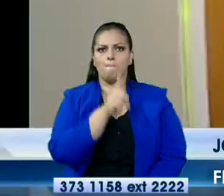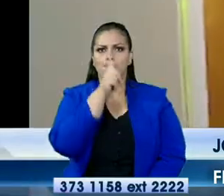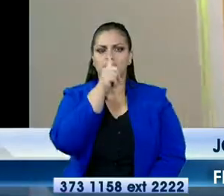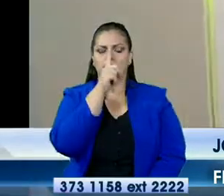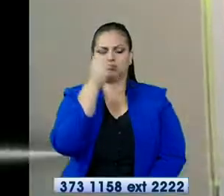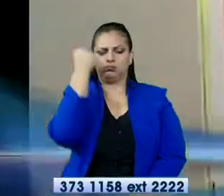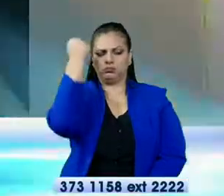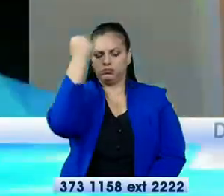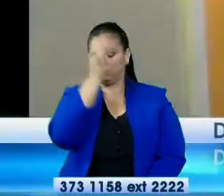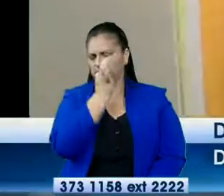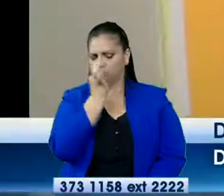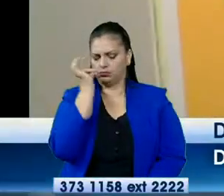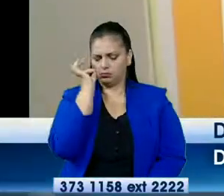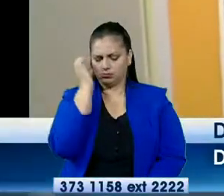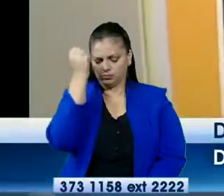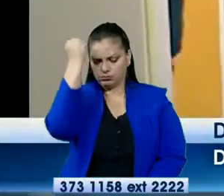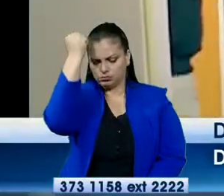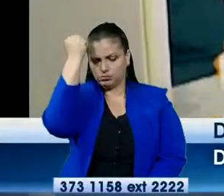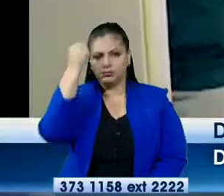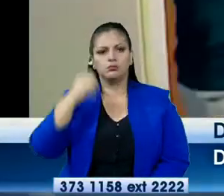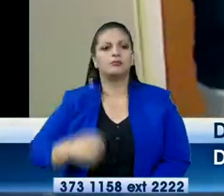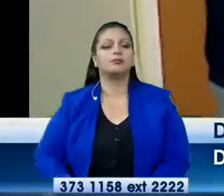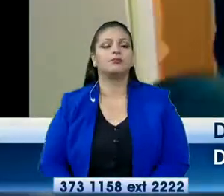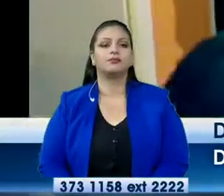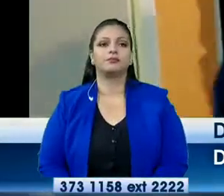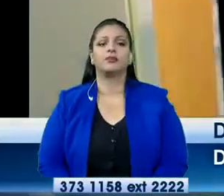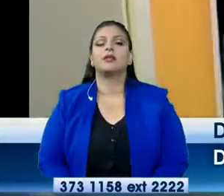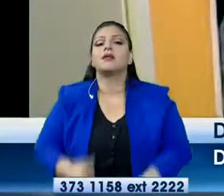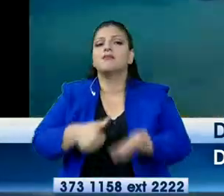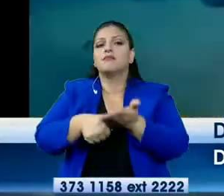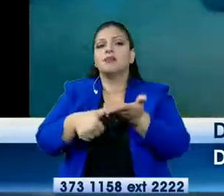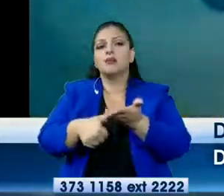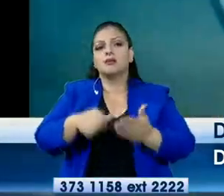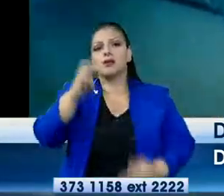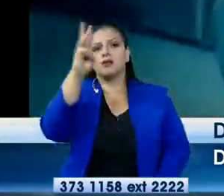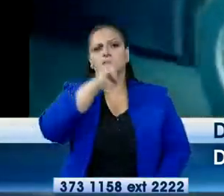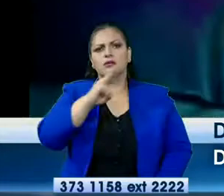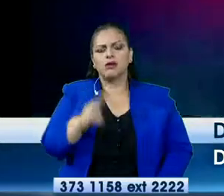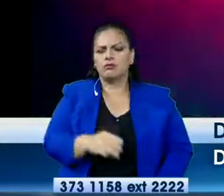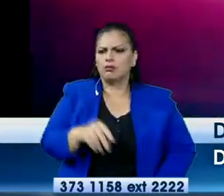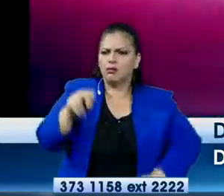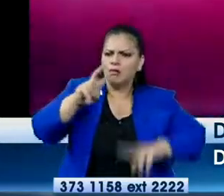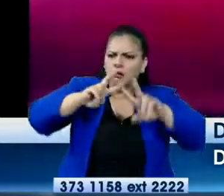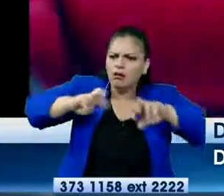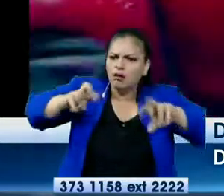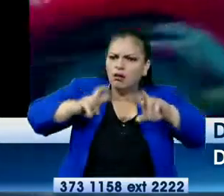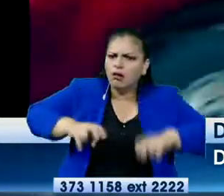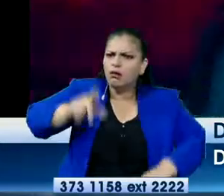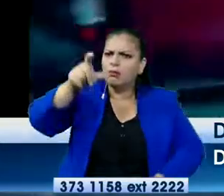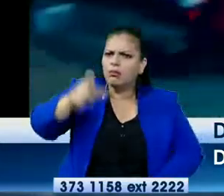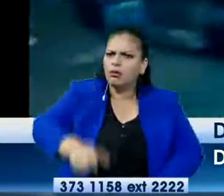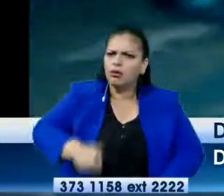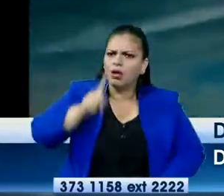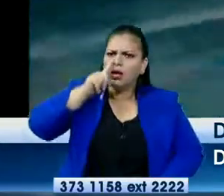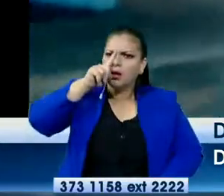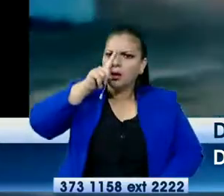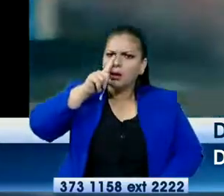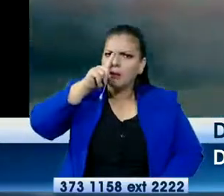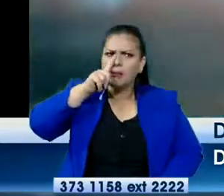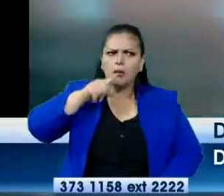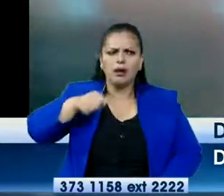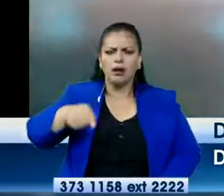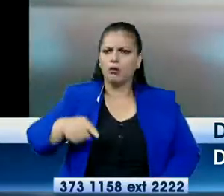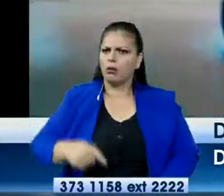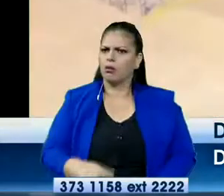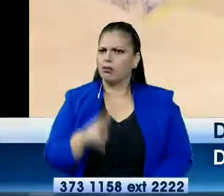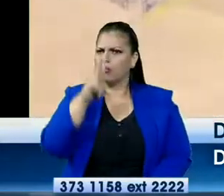El Ministerio de Salud ya investiga puertas adentro el accionar de aquel ciudadano que tenía una credencial de aquella cartera de Estado. Se presume que desde el